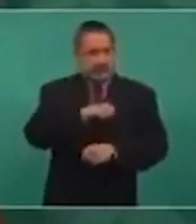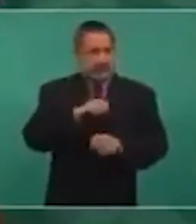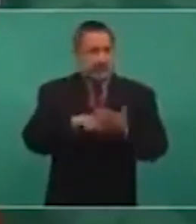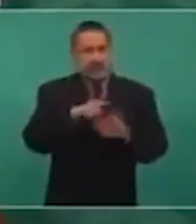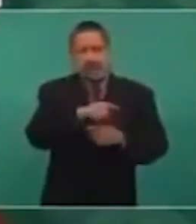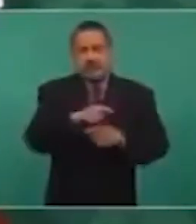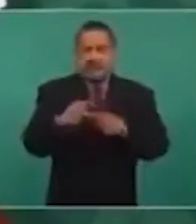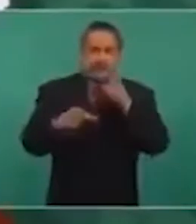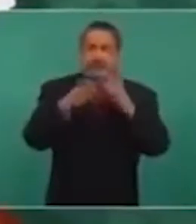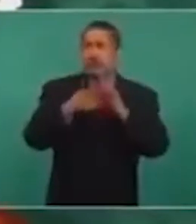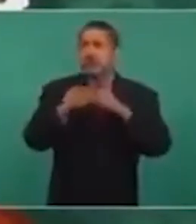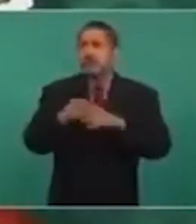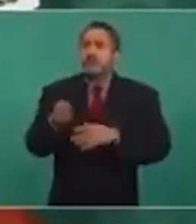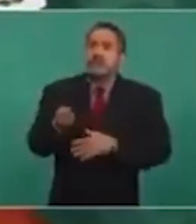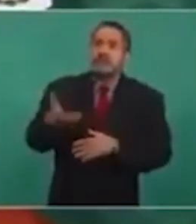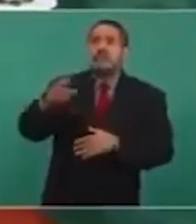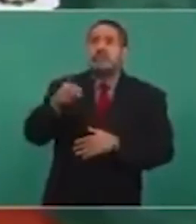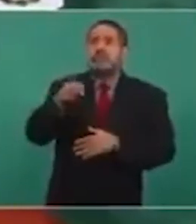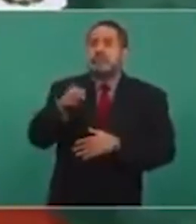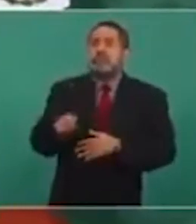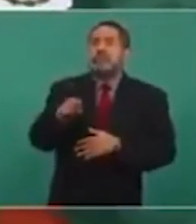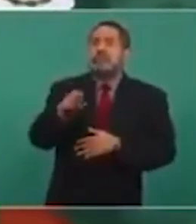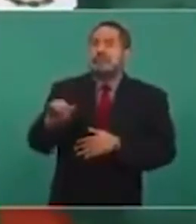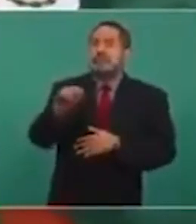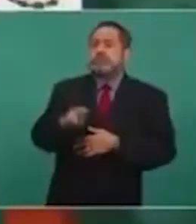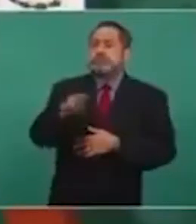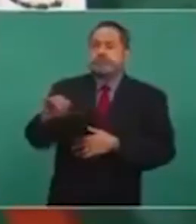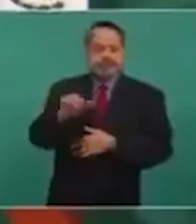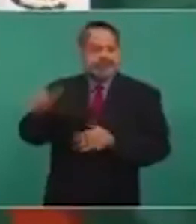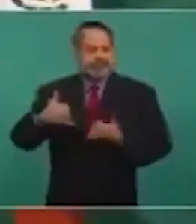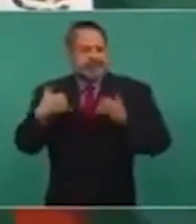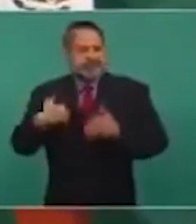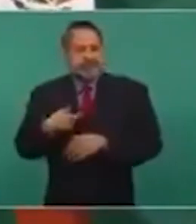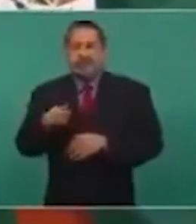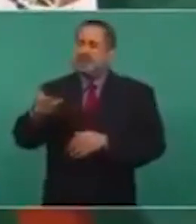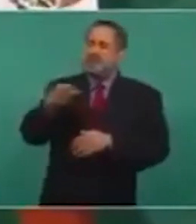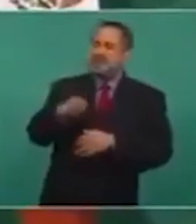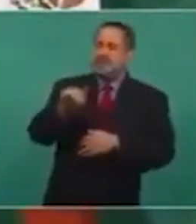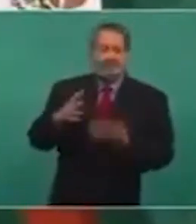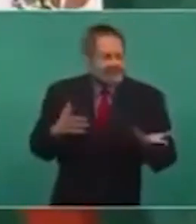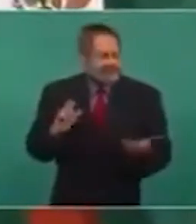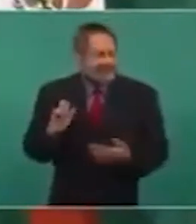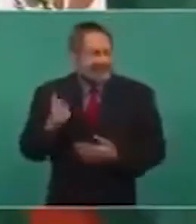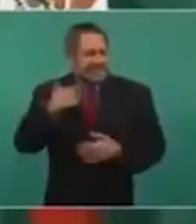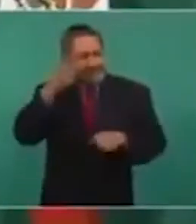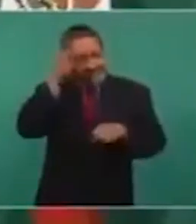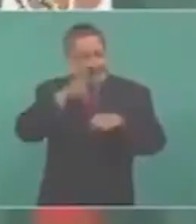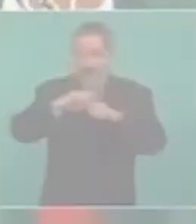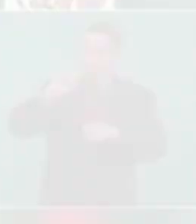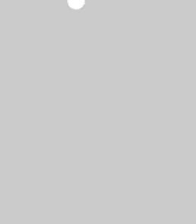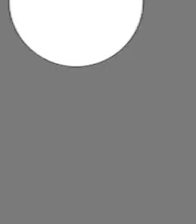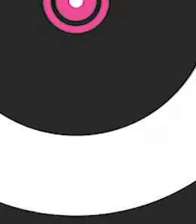habla de los ninis, de los jóvenes, ex rector de la UNAM.